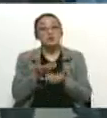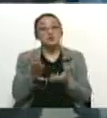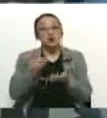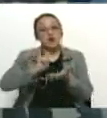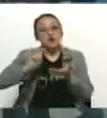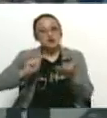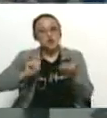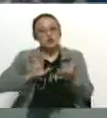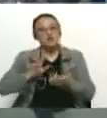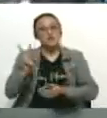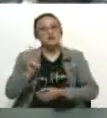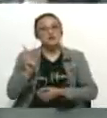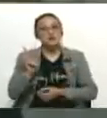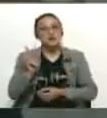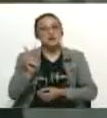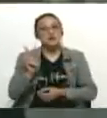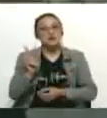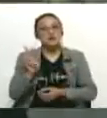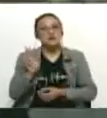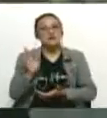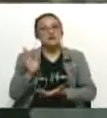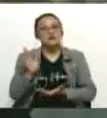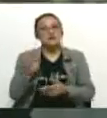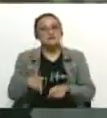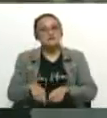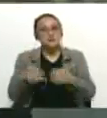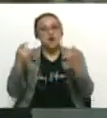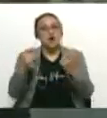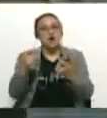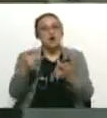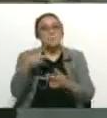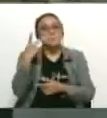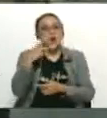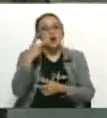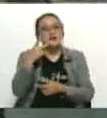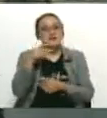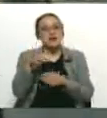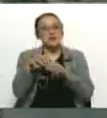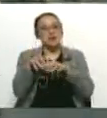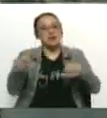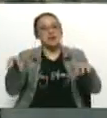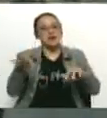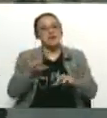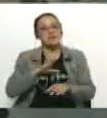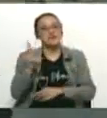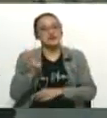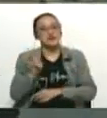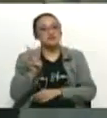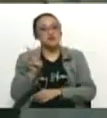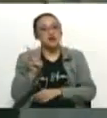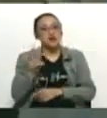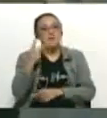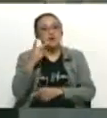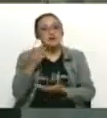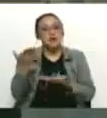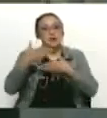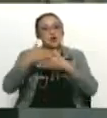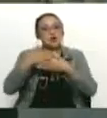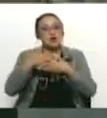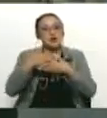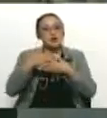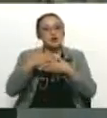escritores venezolanos, la derrota de la política de aislamiento de Venezuela, La política de bloqueo de Venezuela es